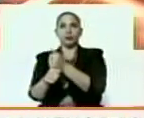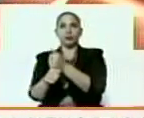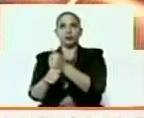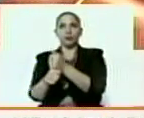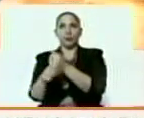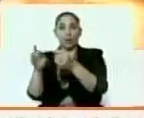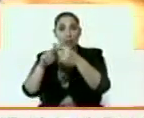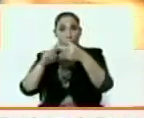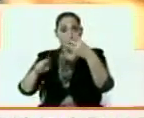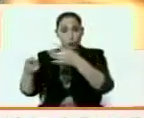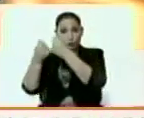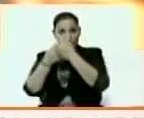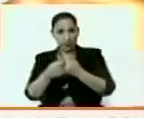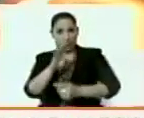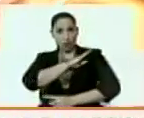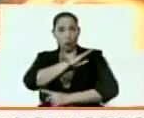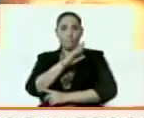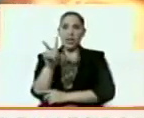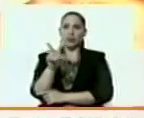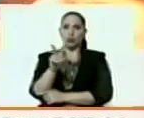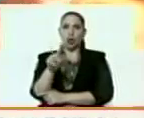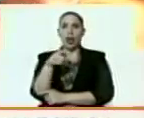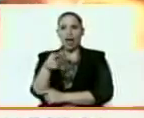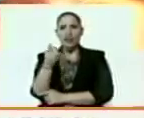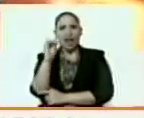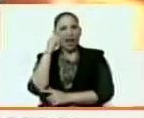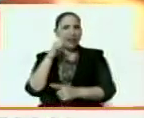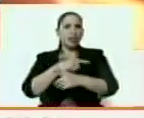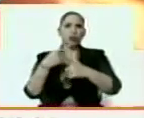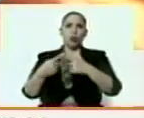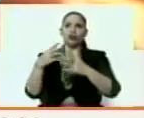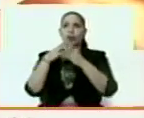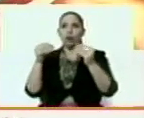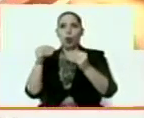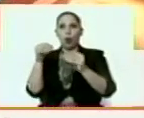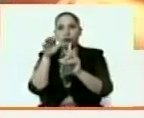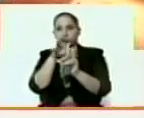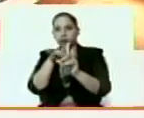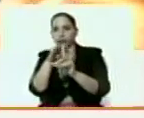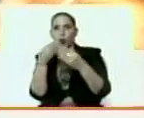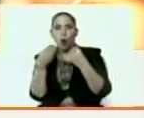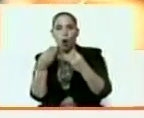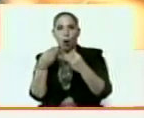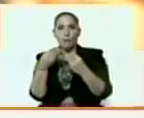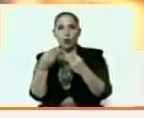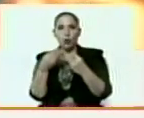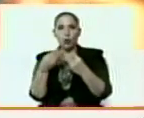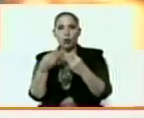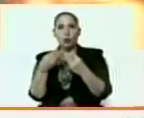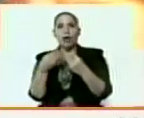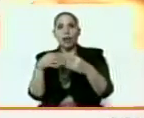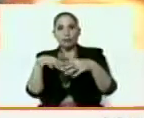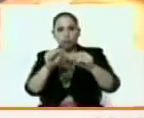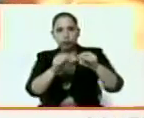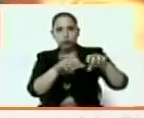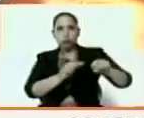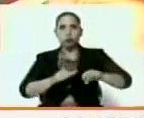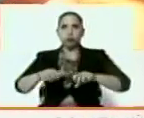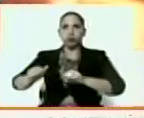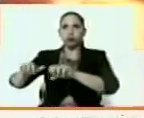recursos financieros de Venezuela. Y ahí entonces está toda la trama de cómo van a ir apropiándose de los